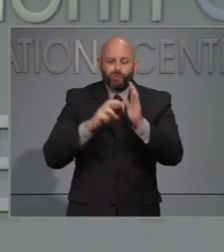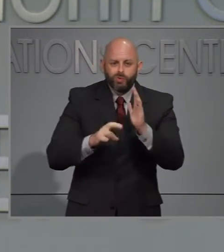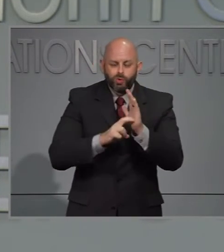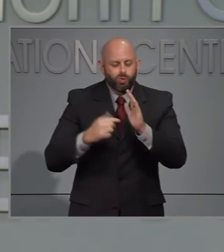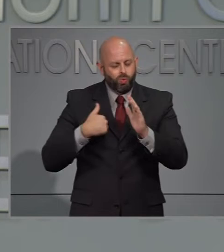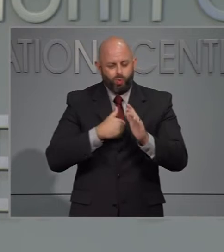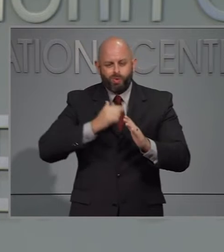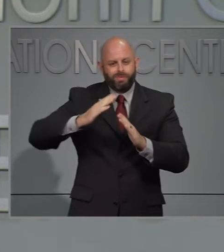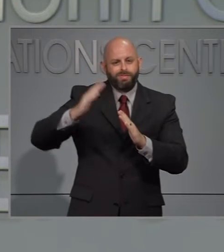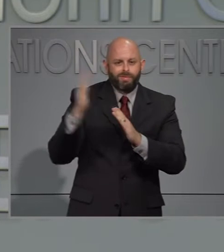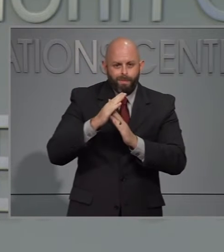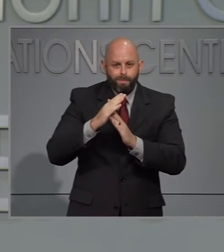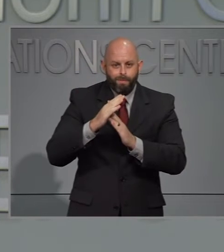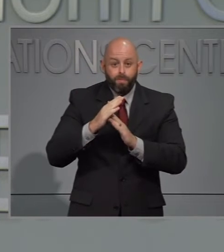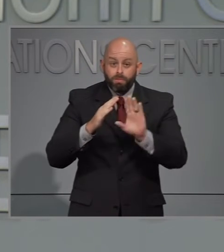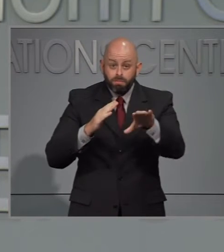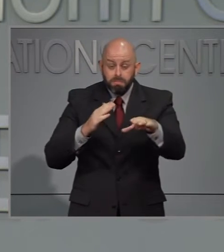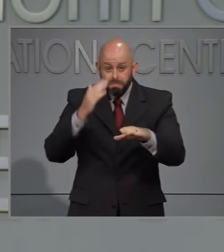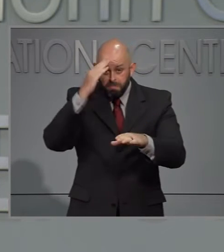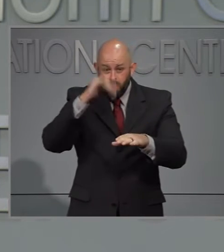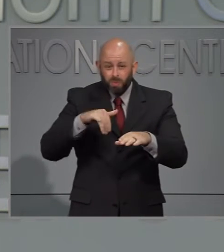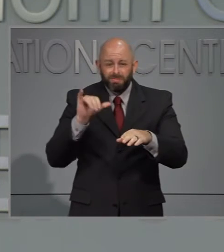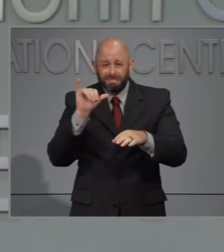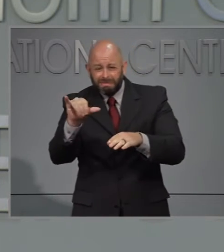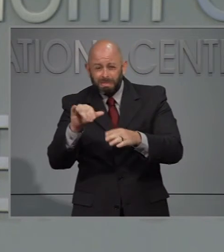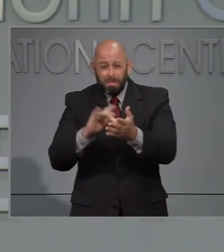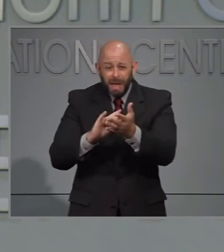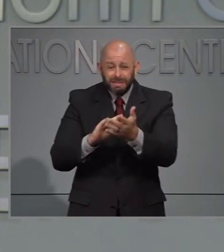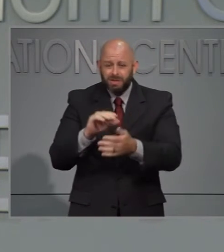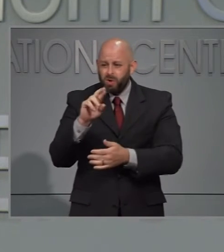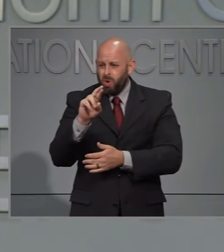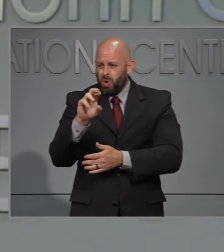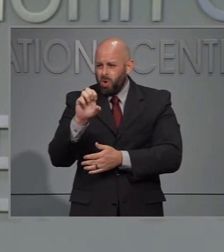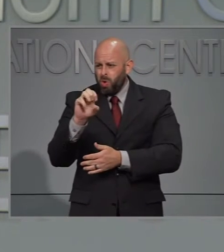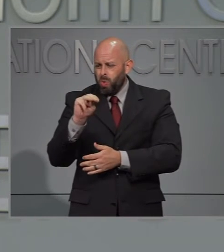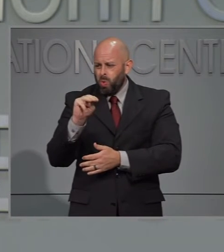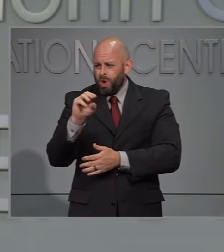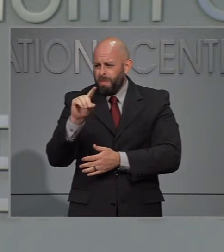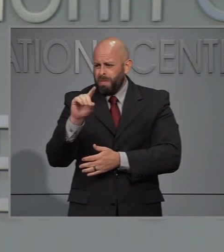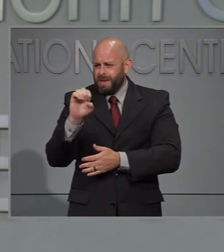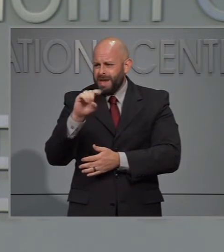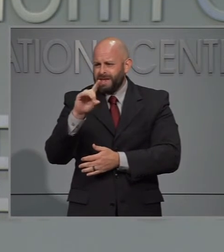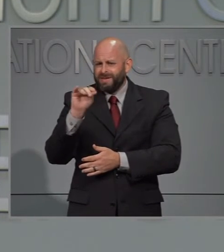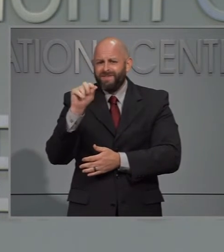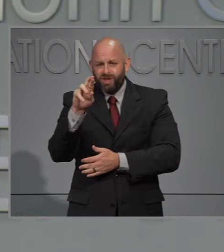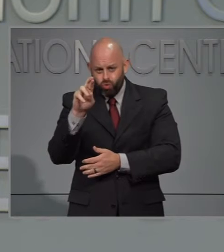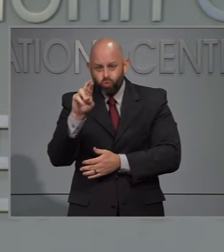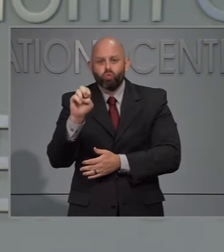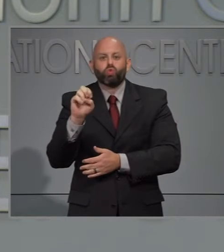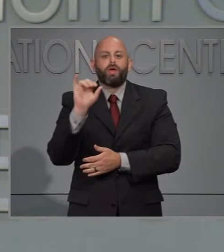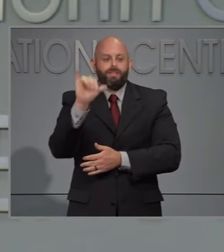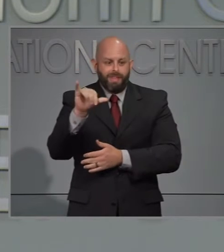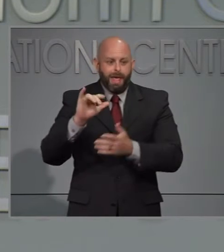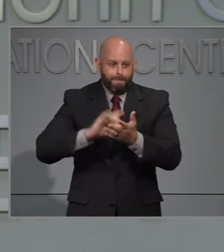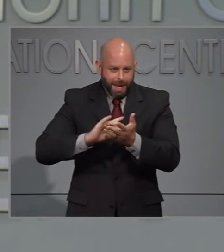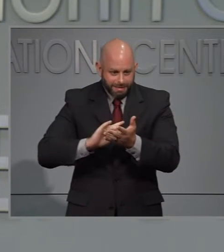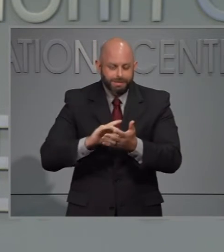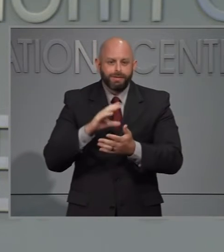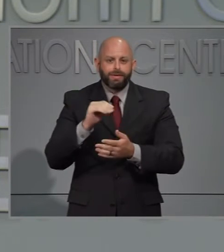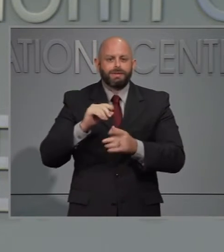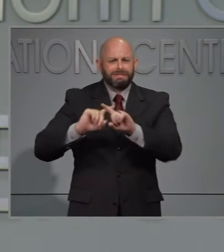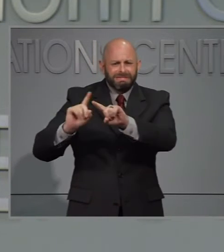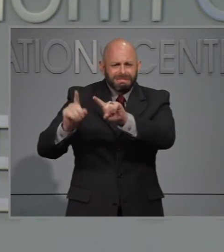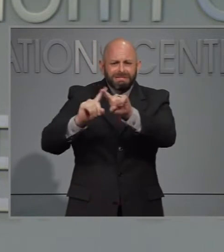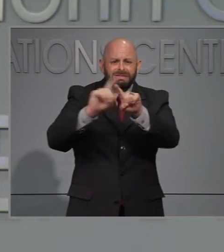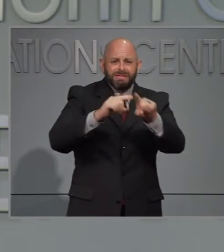investigación, cuando vemos las vacunas, cosas terapéuticas y cuando vemos la investigación de todos los